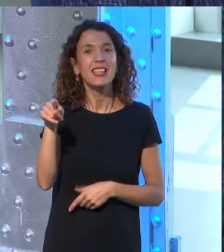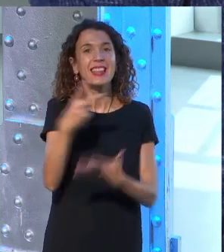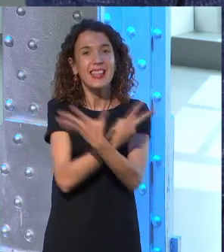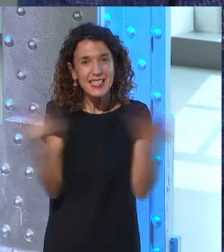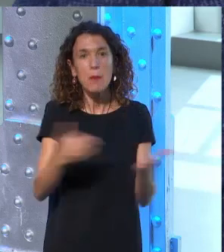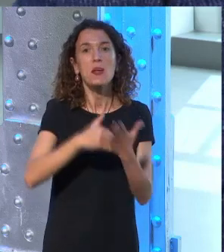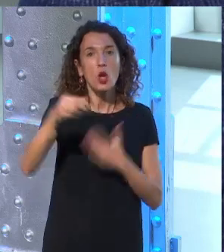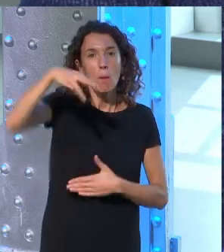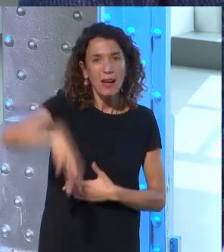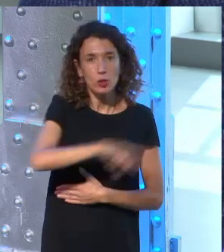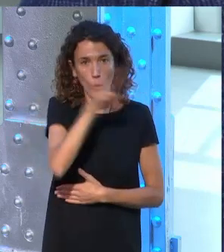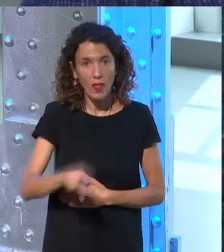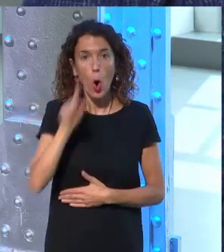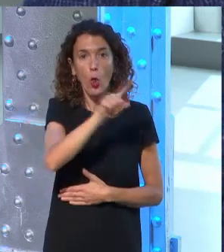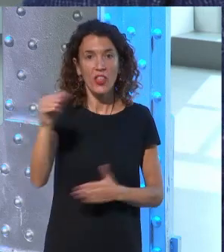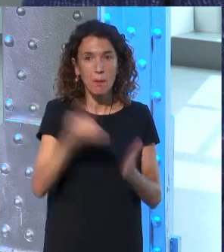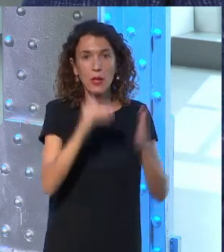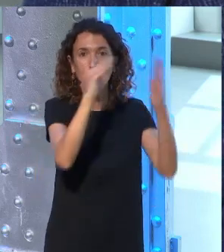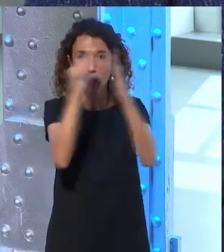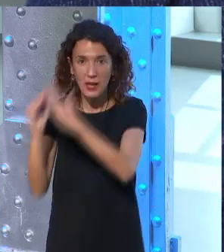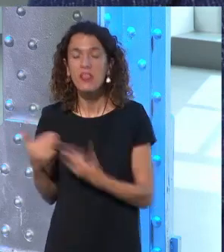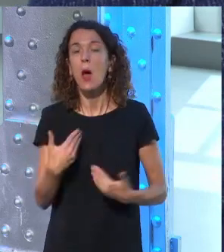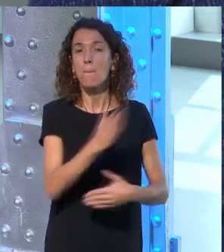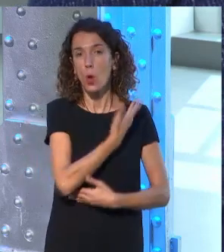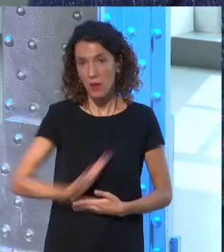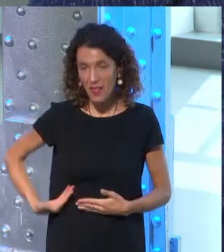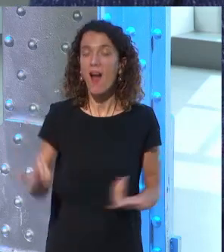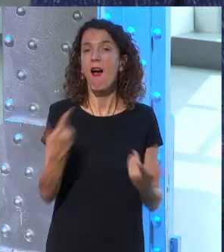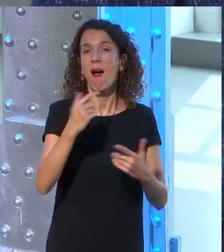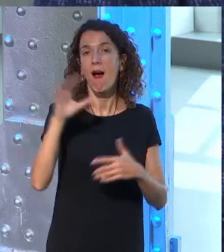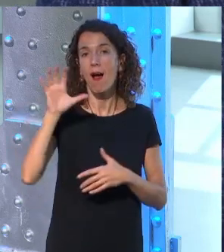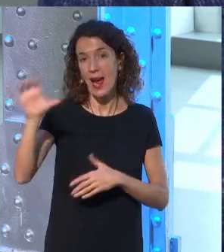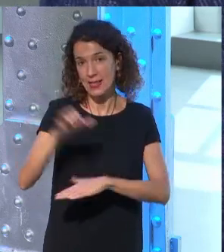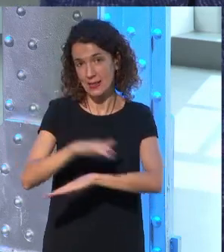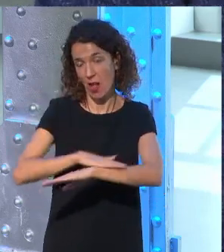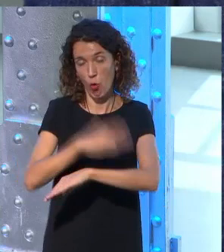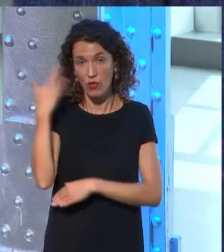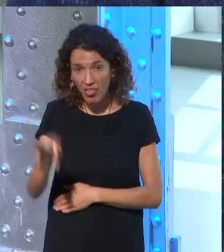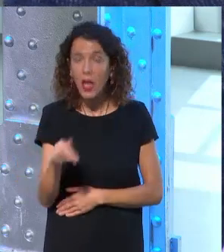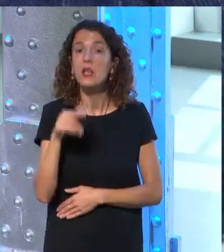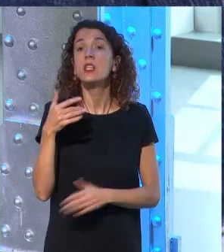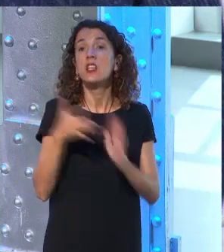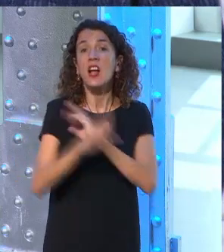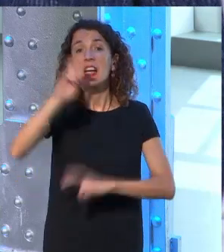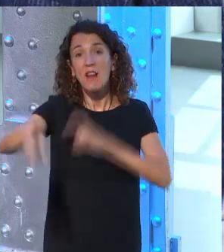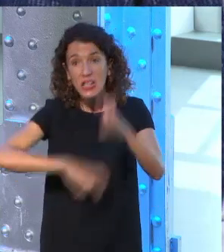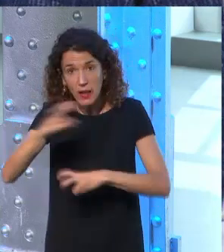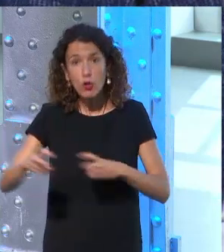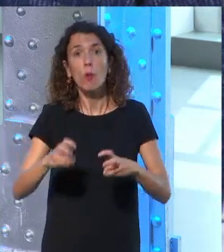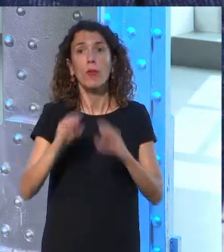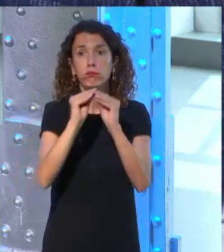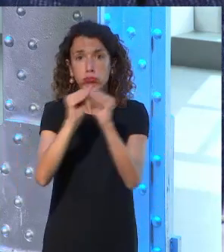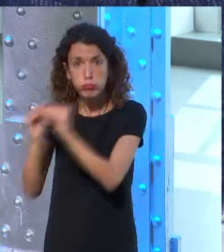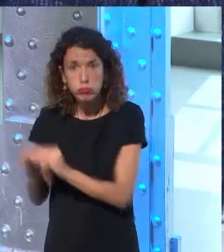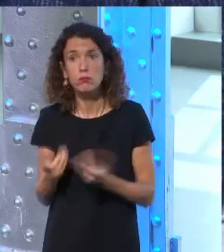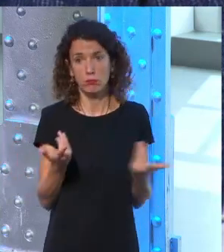17 millones de metros cuadrados, 11.000 viviendas que son propiedad del Estado, y a nivel de rehabilitación también puede actuar sobre ese volumen tan grande, sobre ese